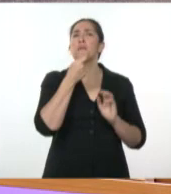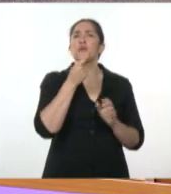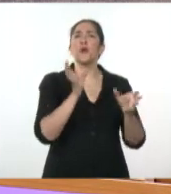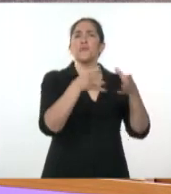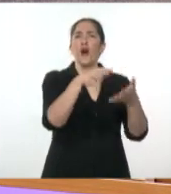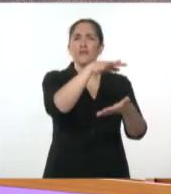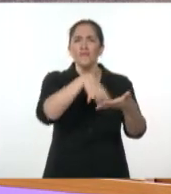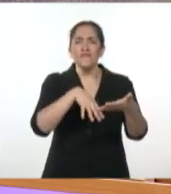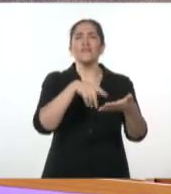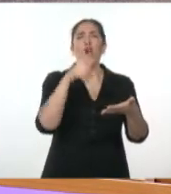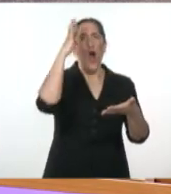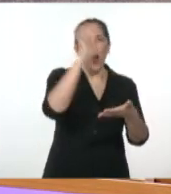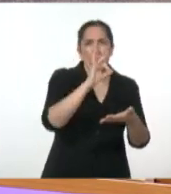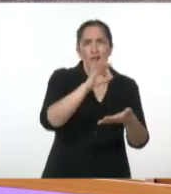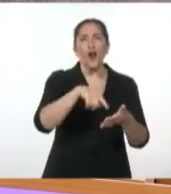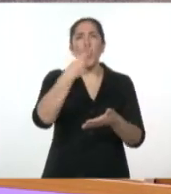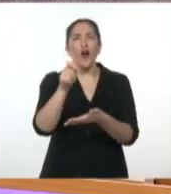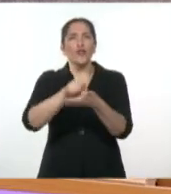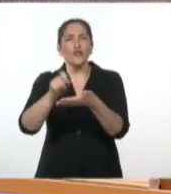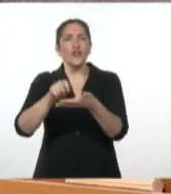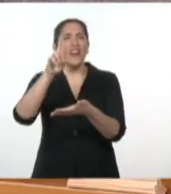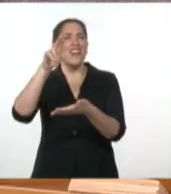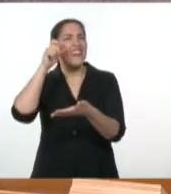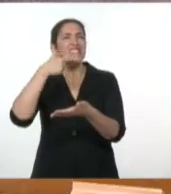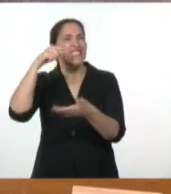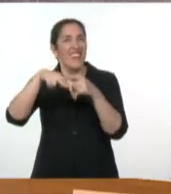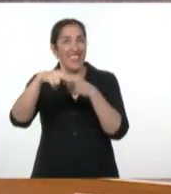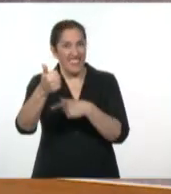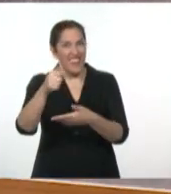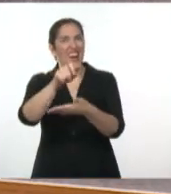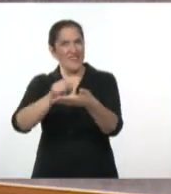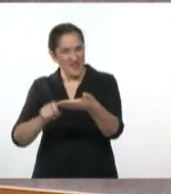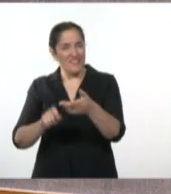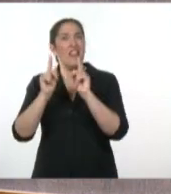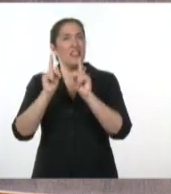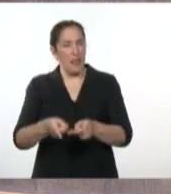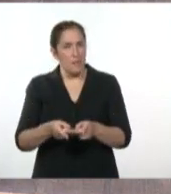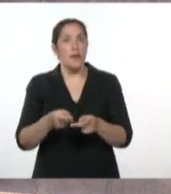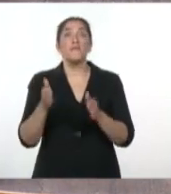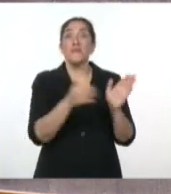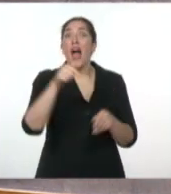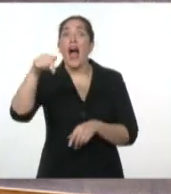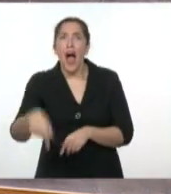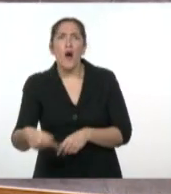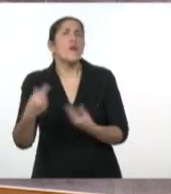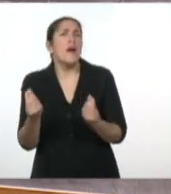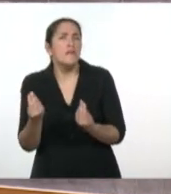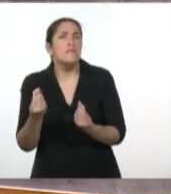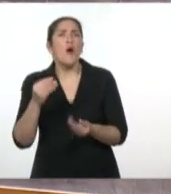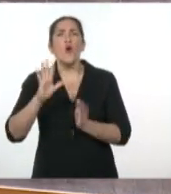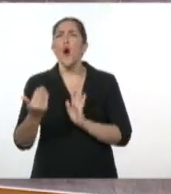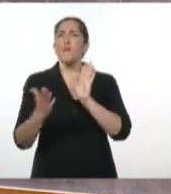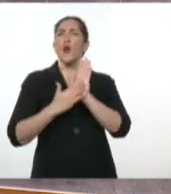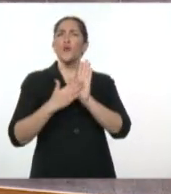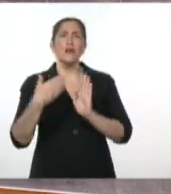opinión, sino también en las reseñas. Y vamos a ver qué es lo que estuvimos viendo recién, la oralidad, ¿no? ¿Cómo aparece la argumentación en